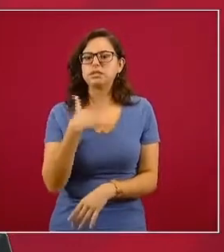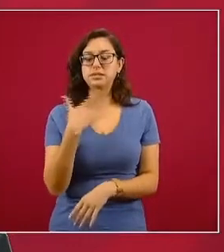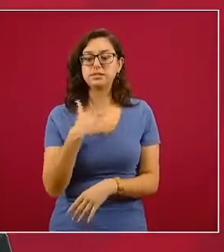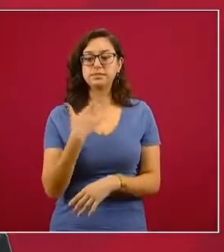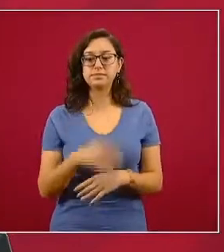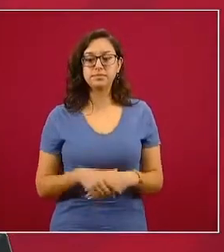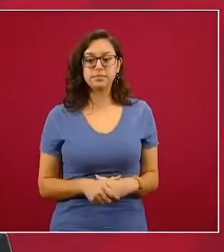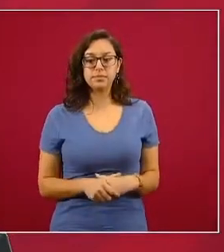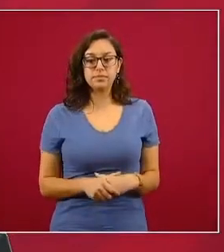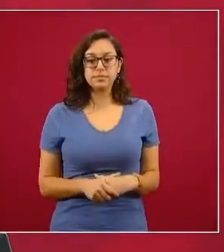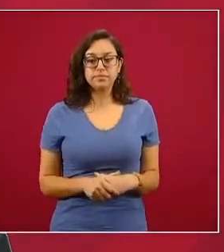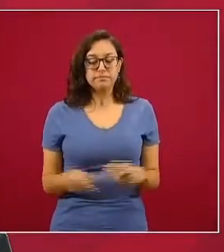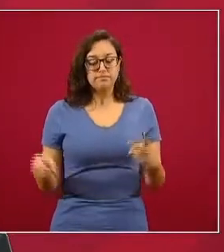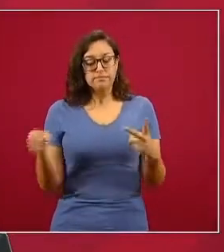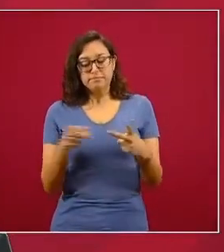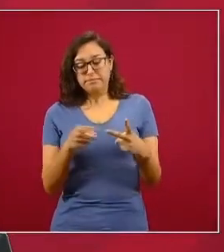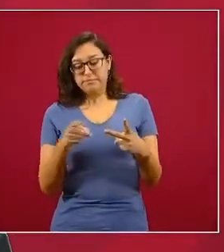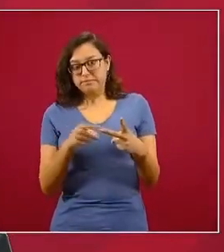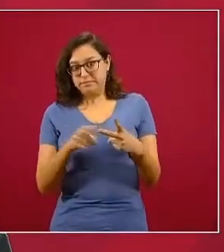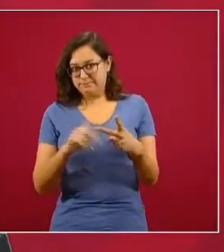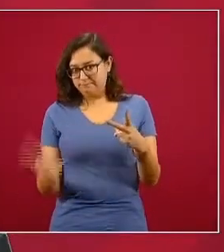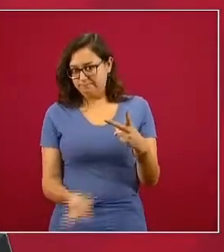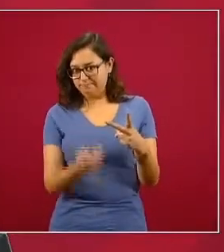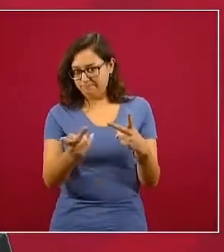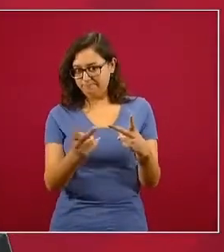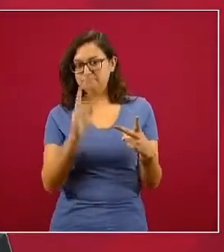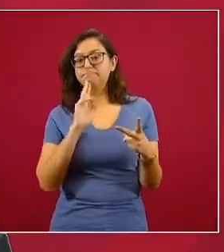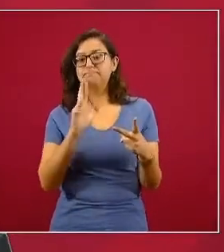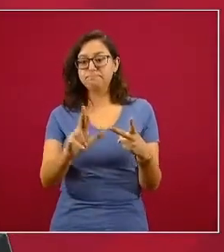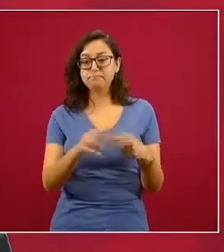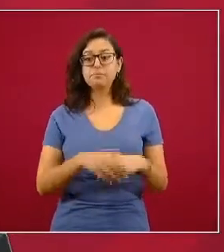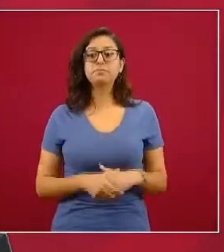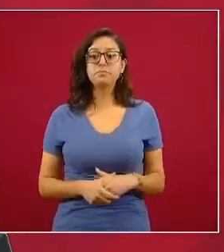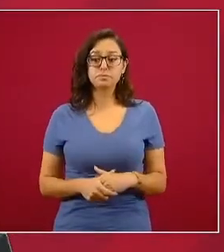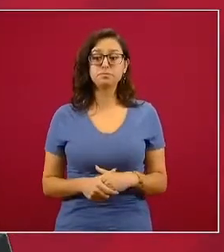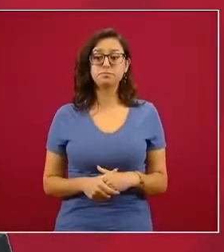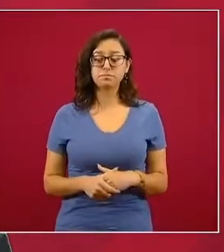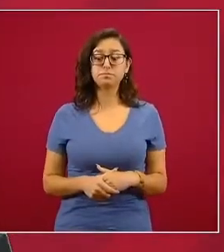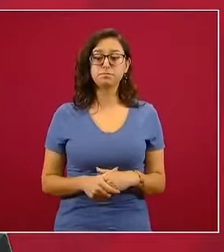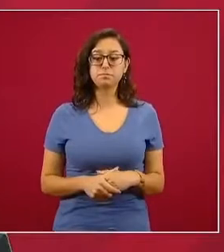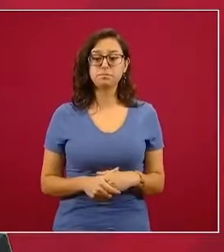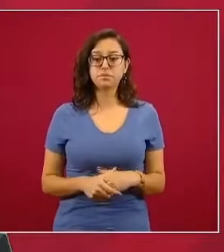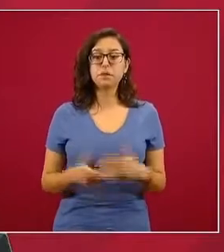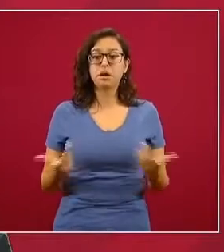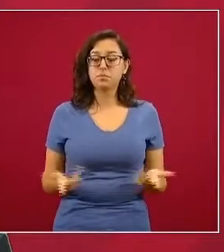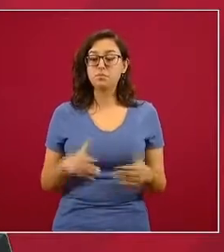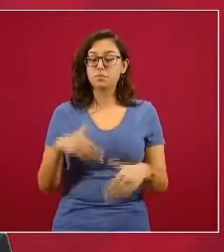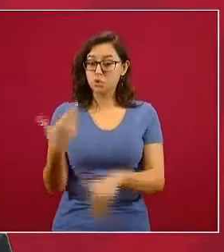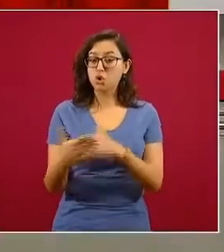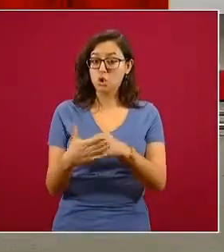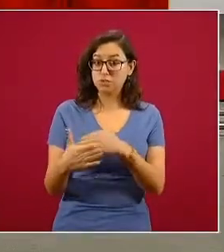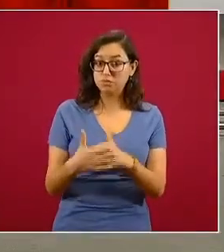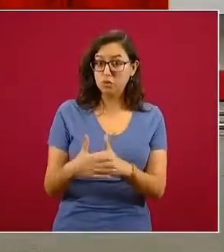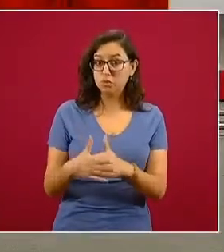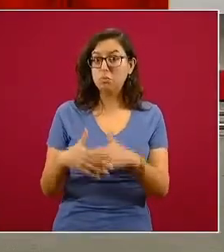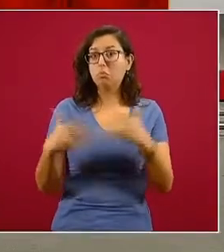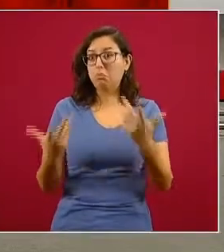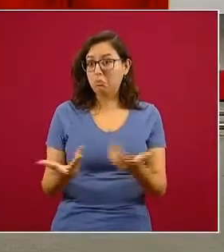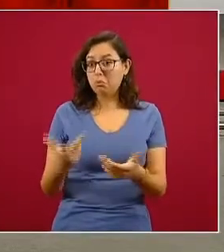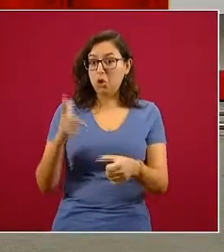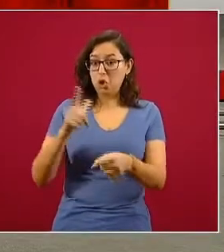Me empiezo con la última pregunta. Sí, efectivamente, en el semáforo verde, dadas las características